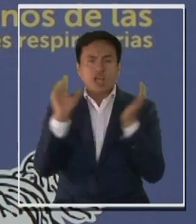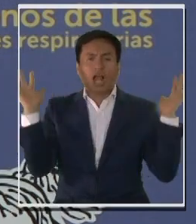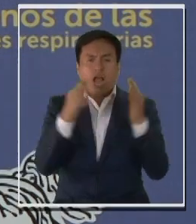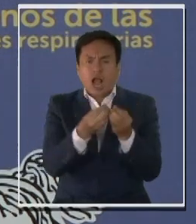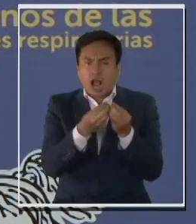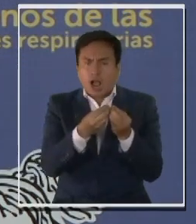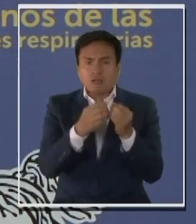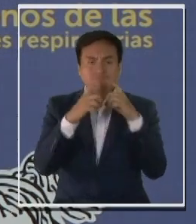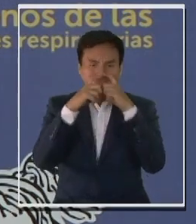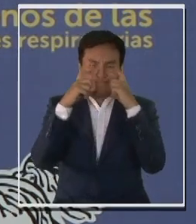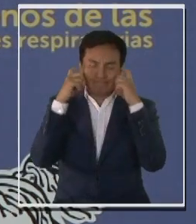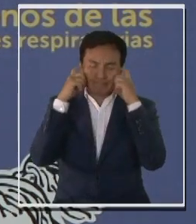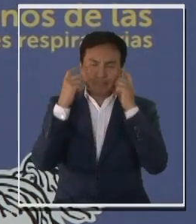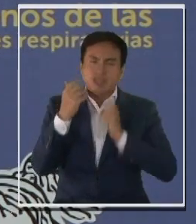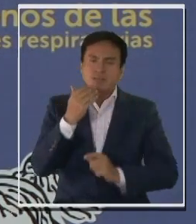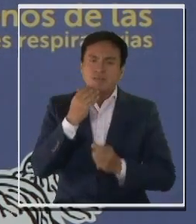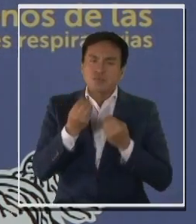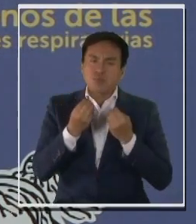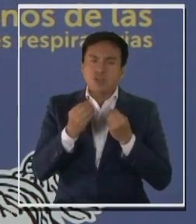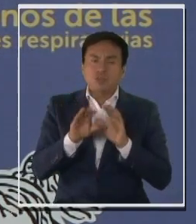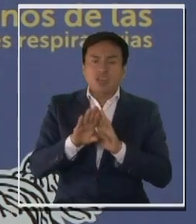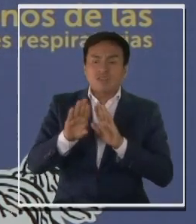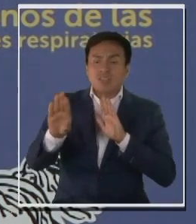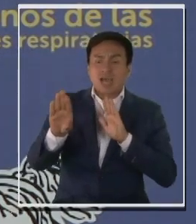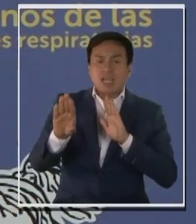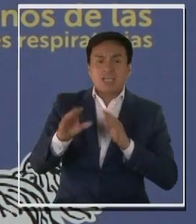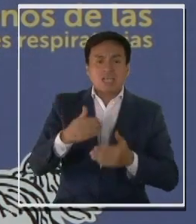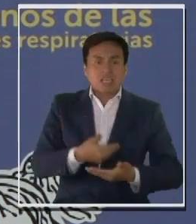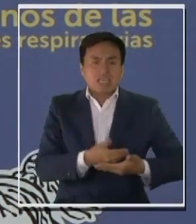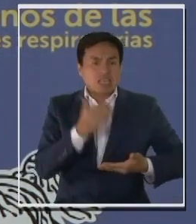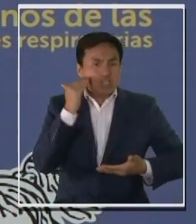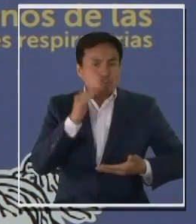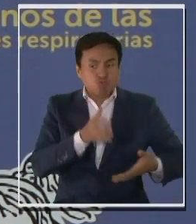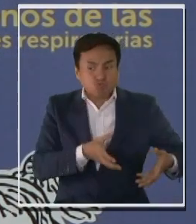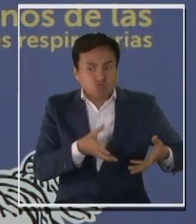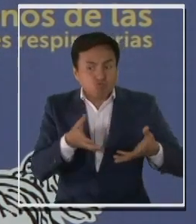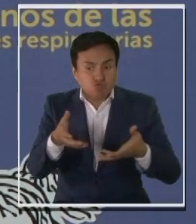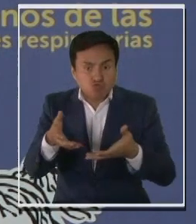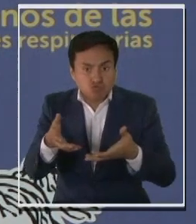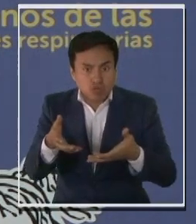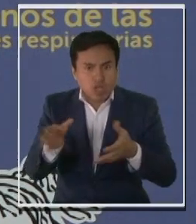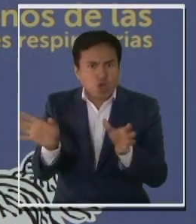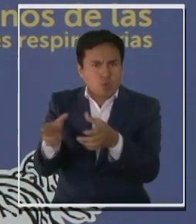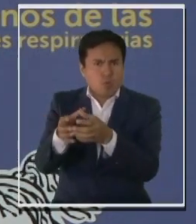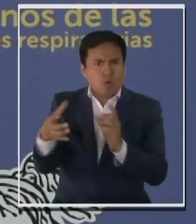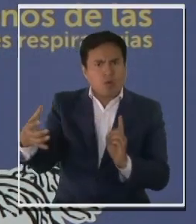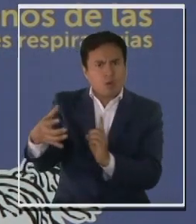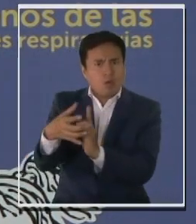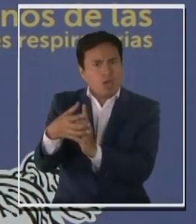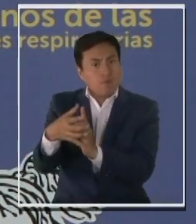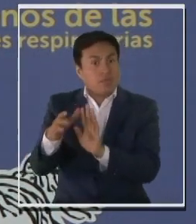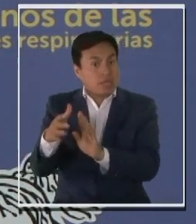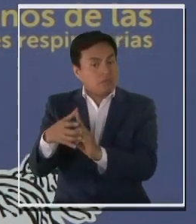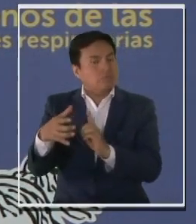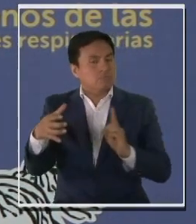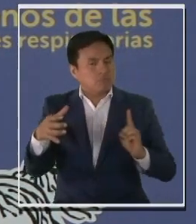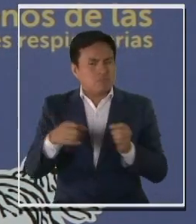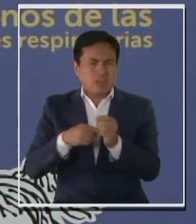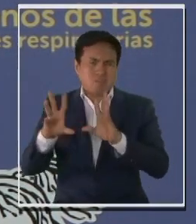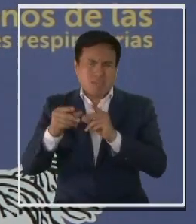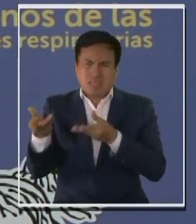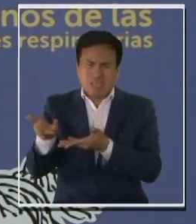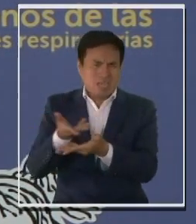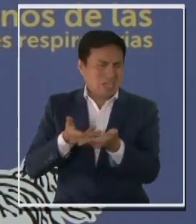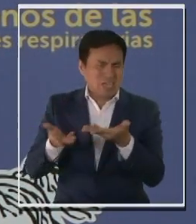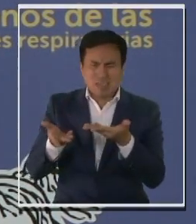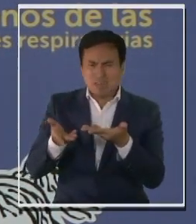aglomerados y por supuesto evitar exponer a los niños más pequeños a grupos de personas a reuniones familiares